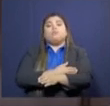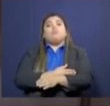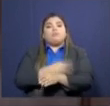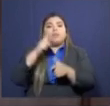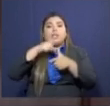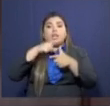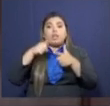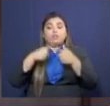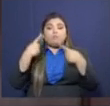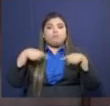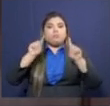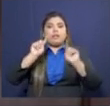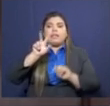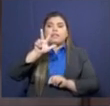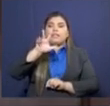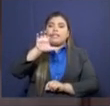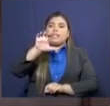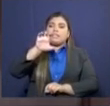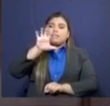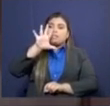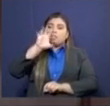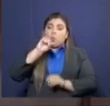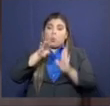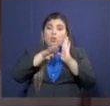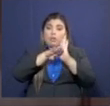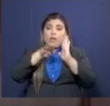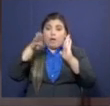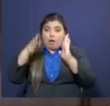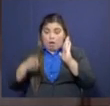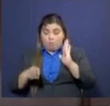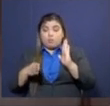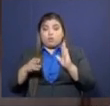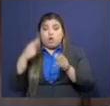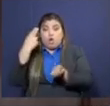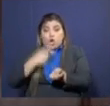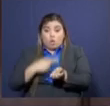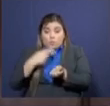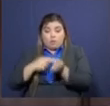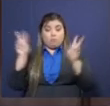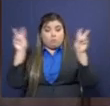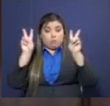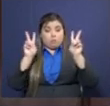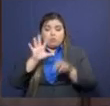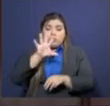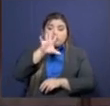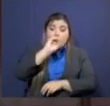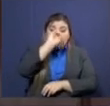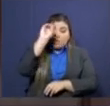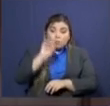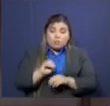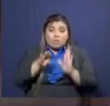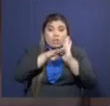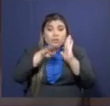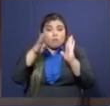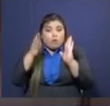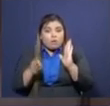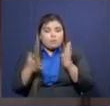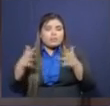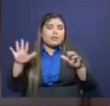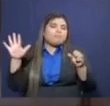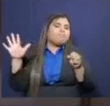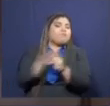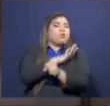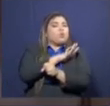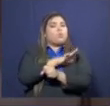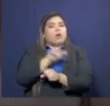de 350 camas, de las cuales el 50% de esas camas ya